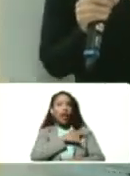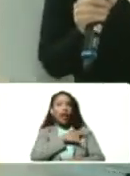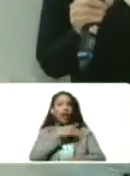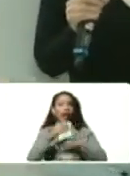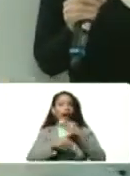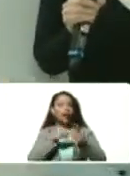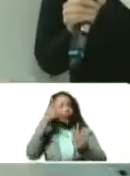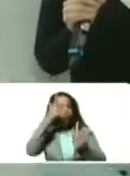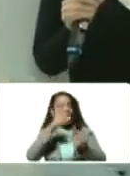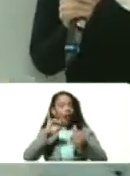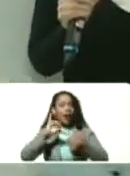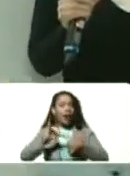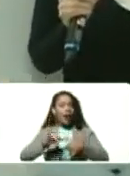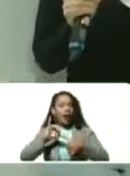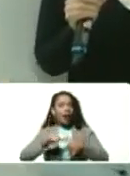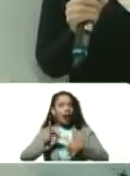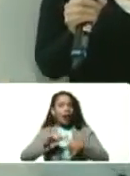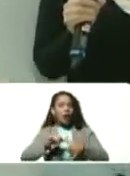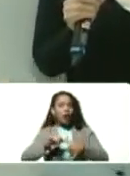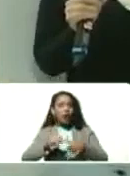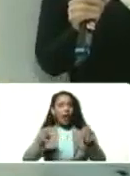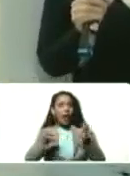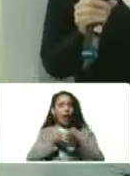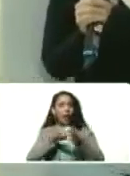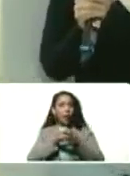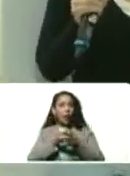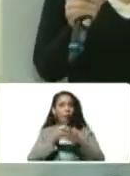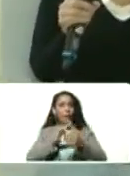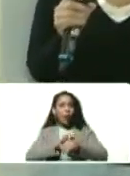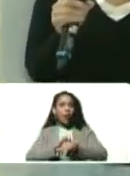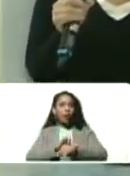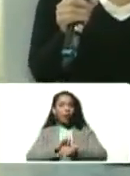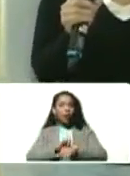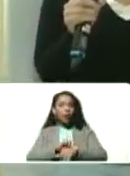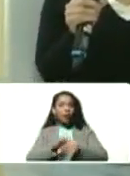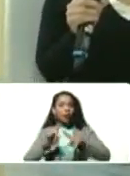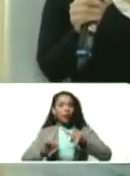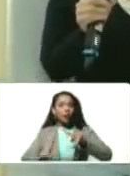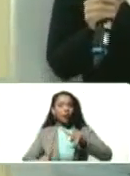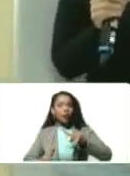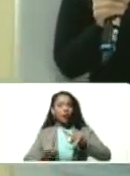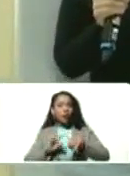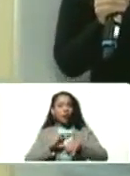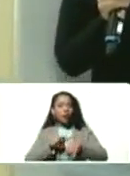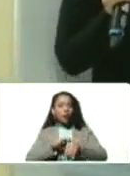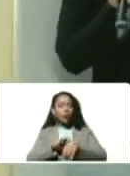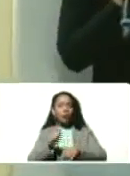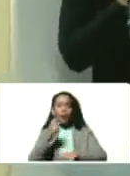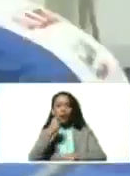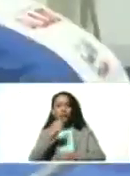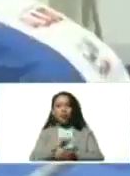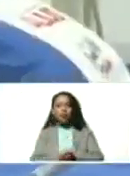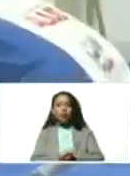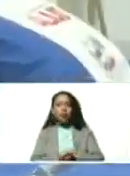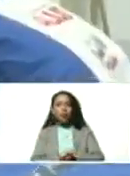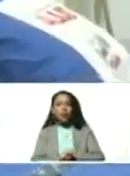forma ingenieros en equipos médicos. Y de electromedicina. Correcto. ¿Y